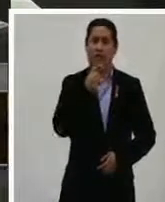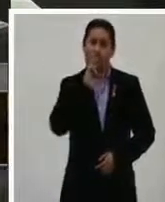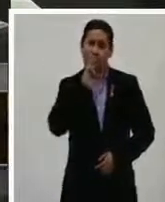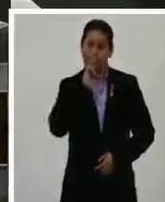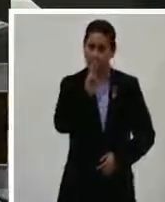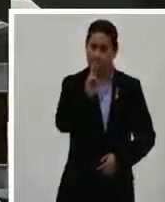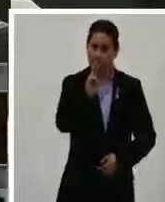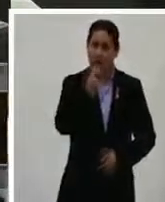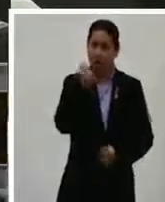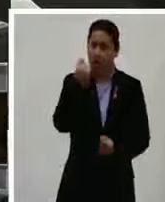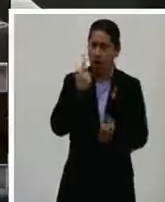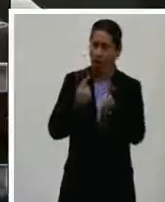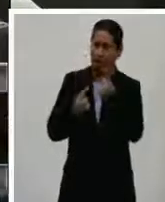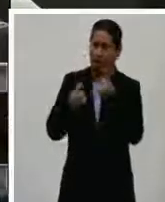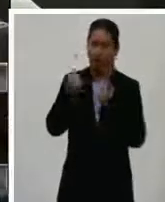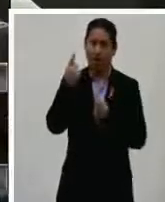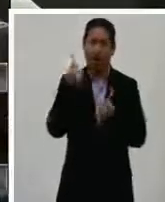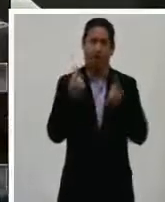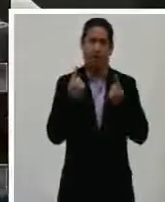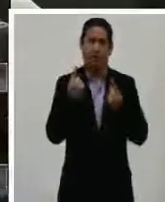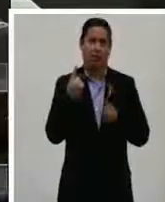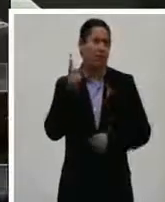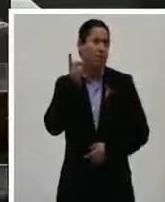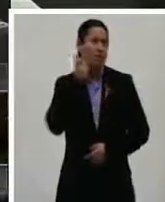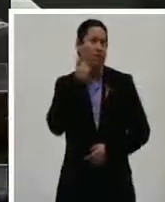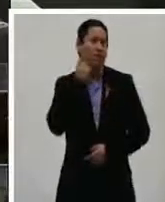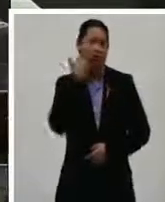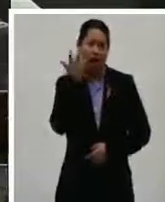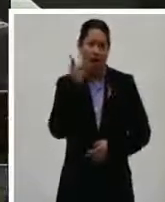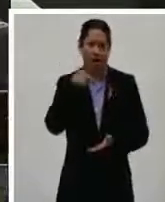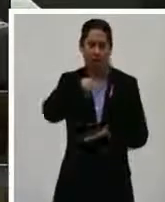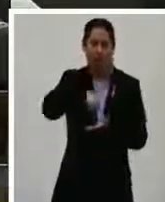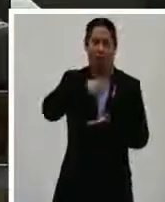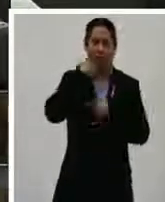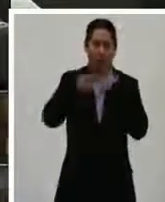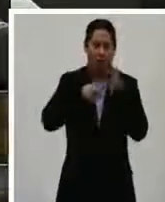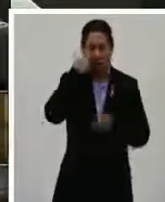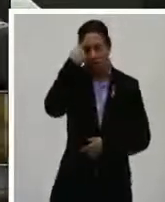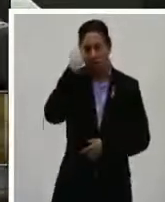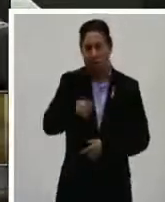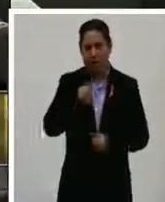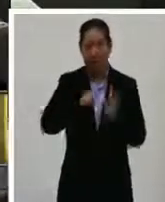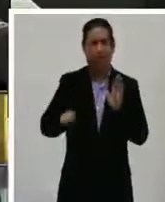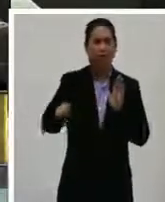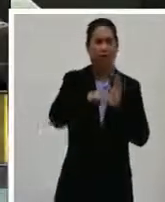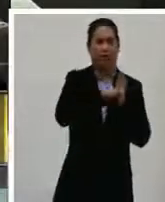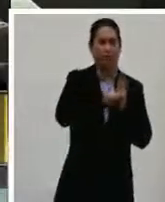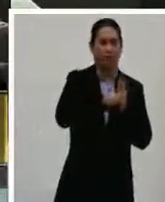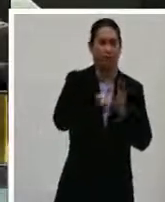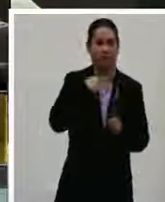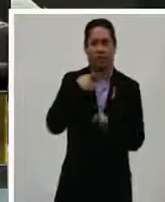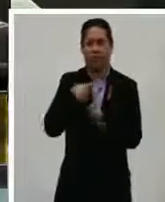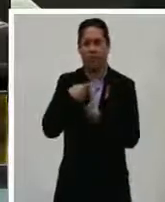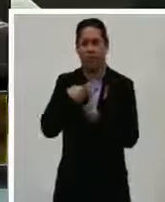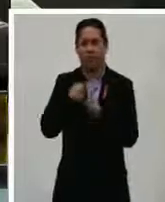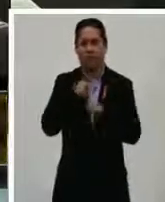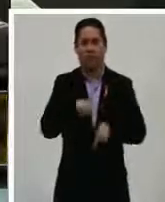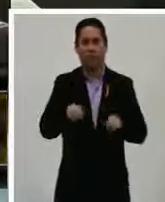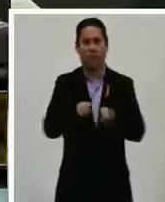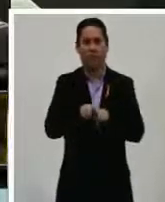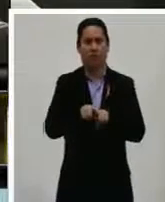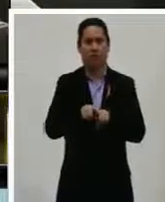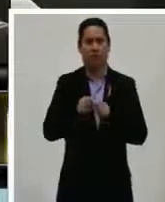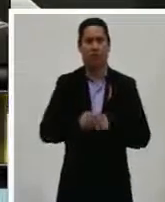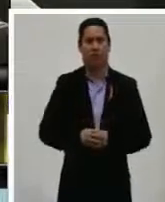si alguna o alguno de los legisladores desea hacer uso de la palabra para argumentar en contra oa favor